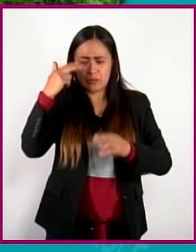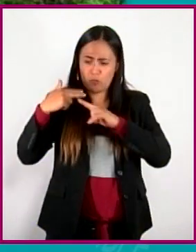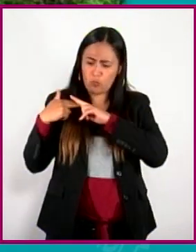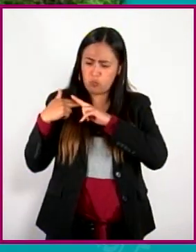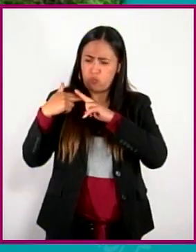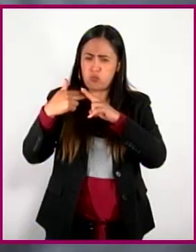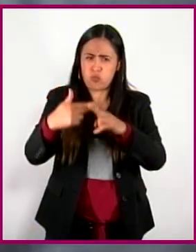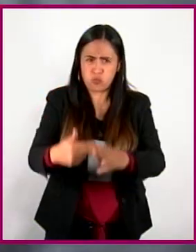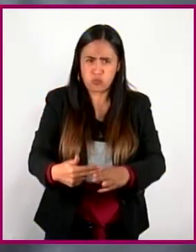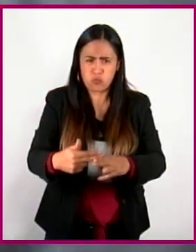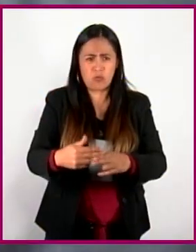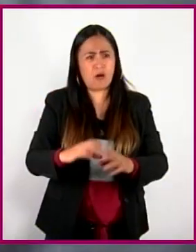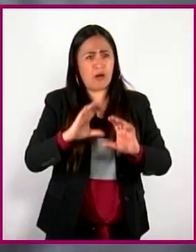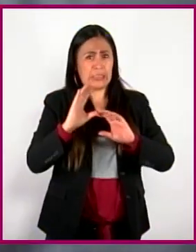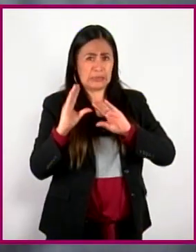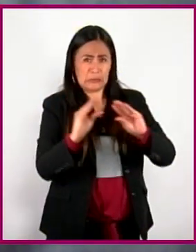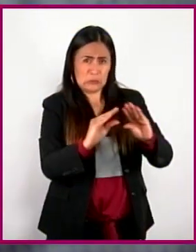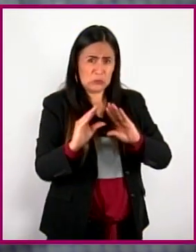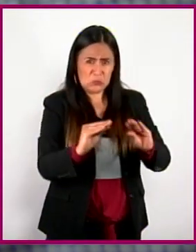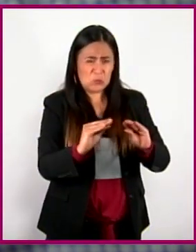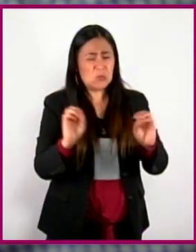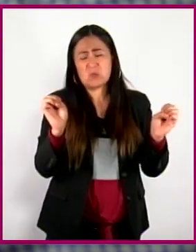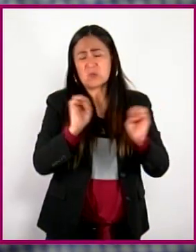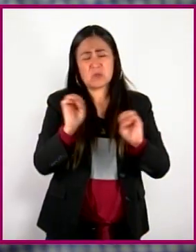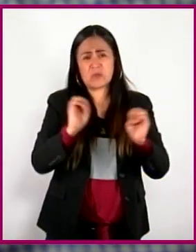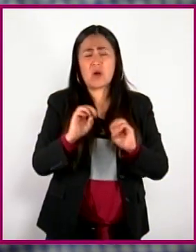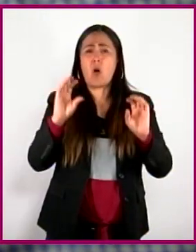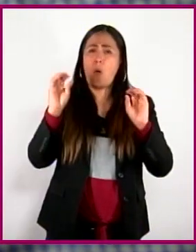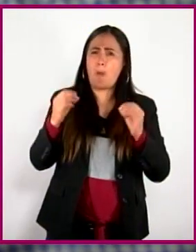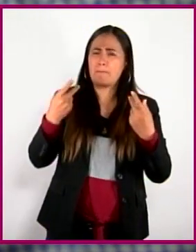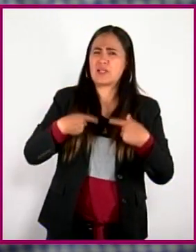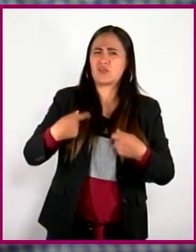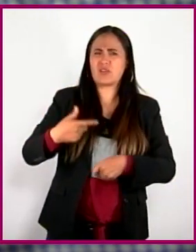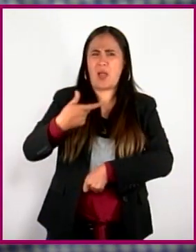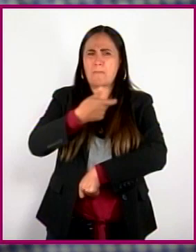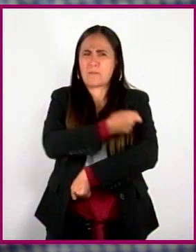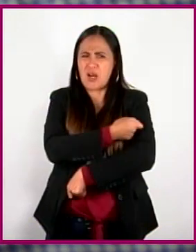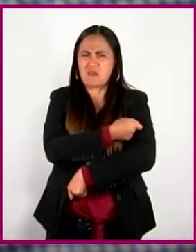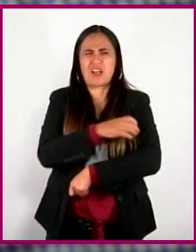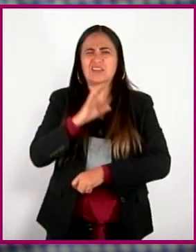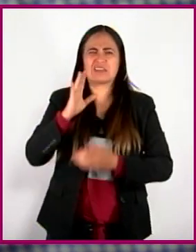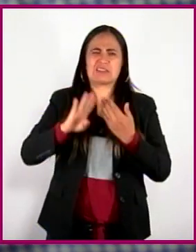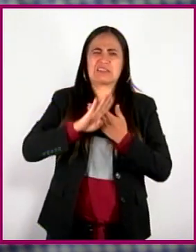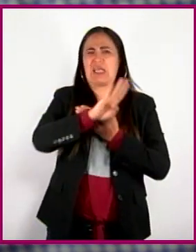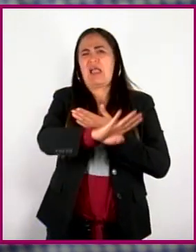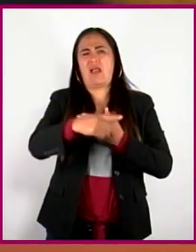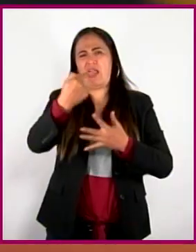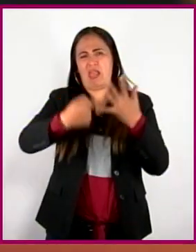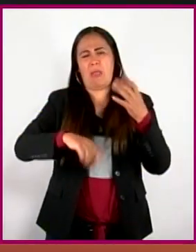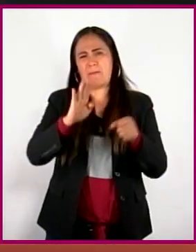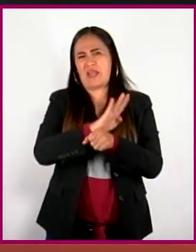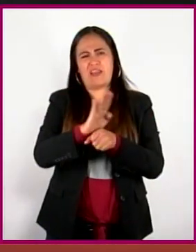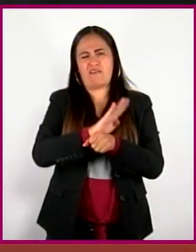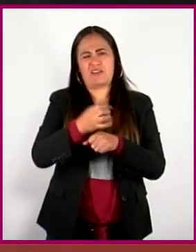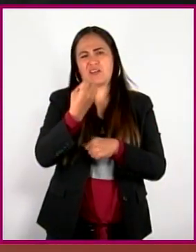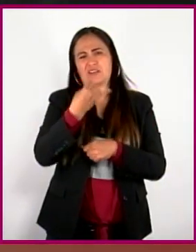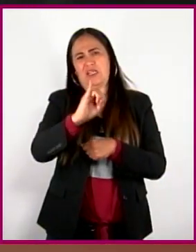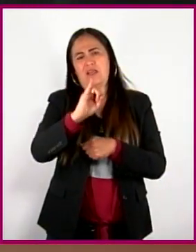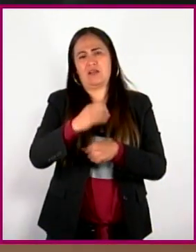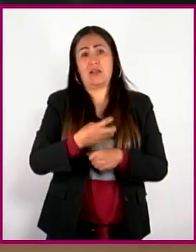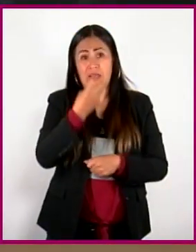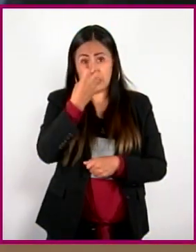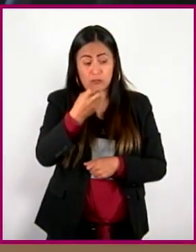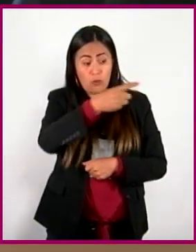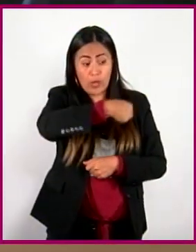¿no? Digamos. O personas que niegan las vacunas o los beneficios de la vacuna. Eso es porque en efecto no se enteran como